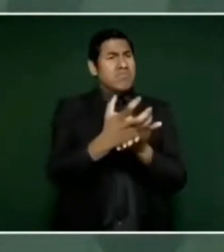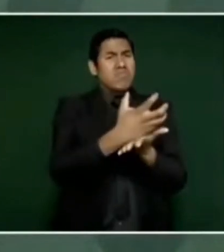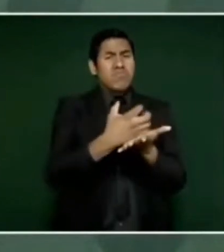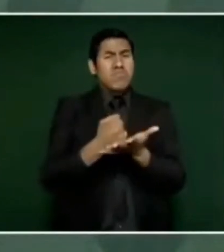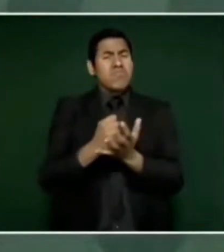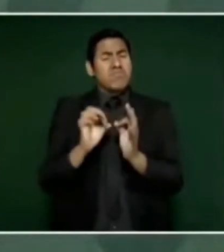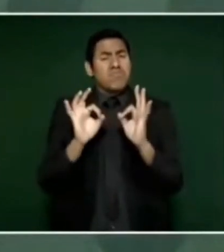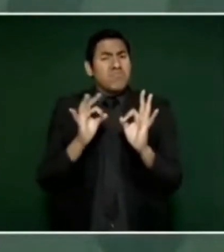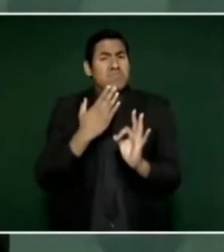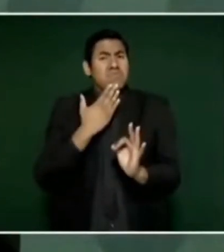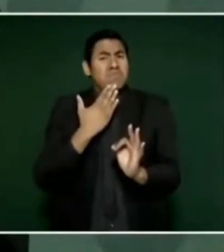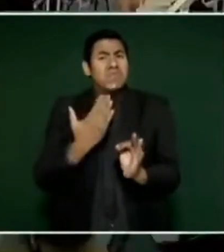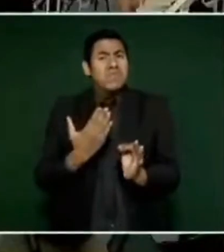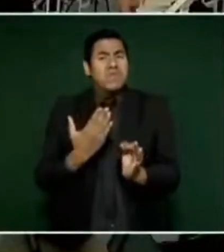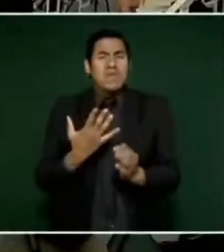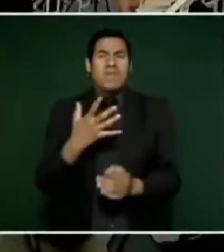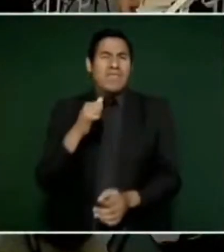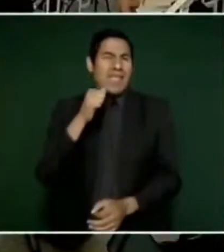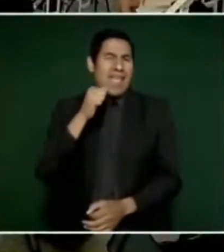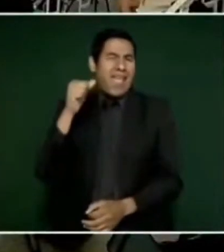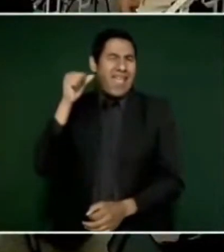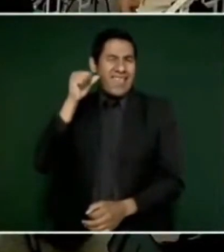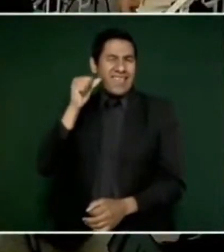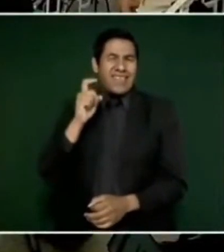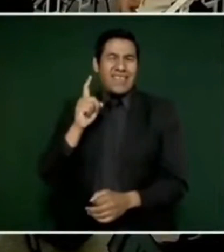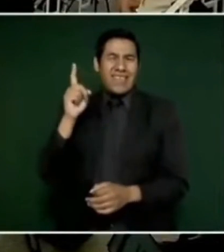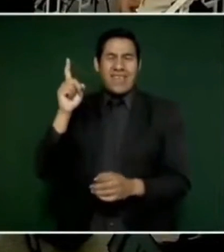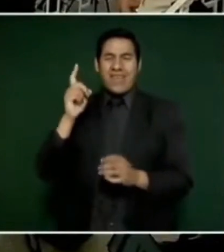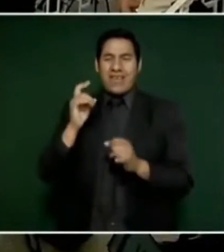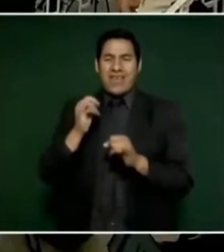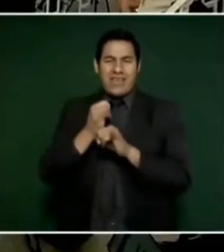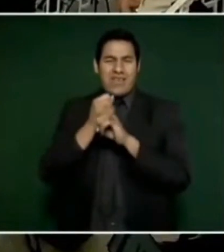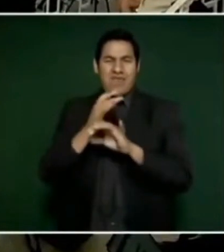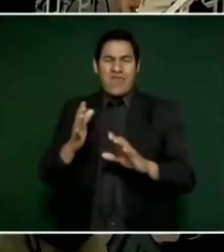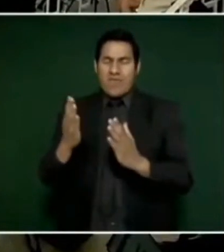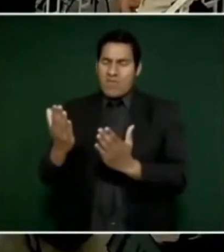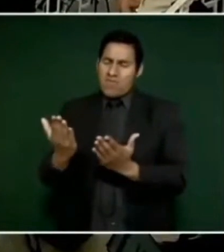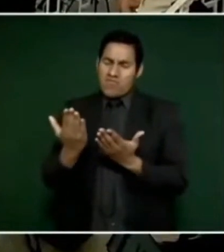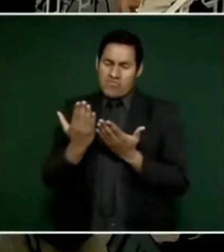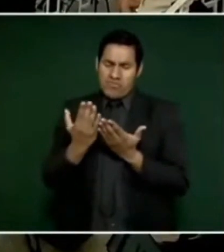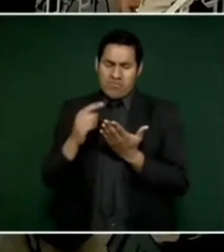Ayer me entregaron el informe a ver si está la recaudación.